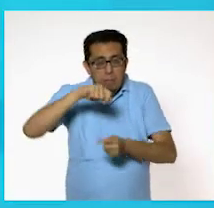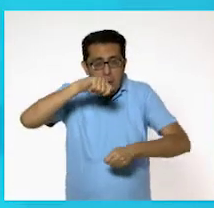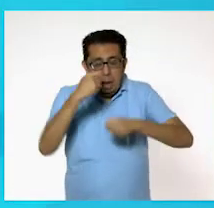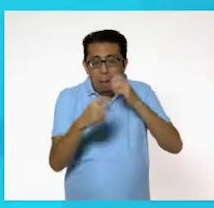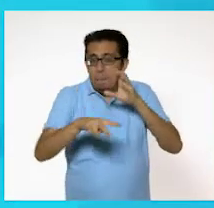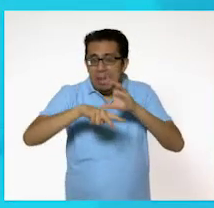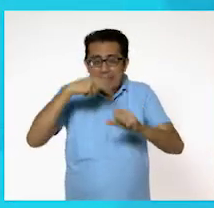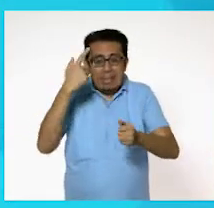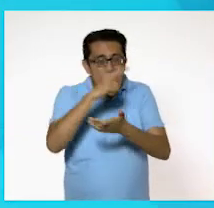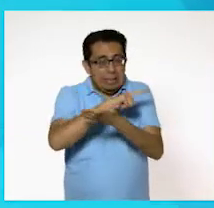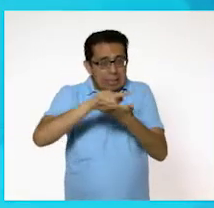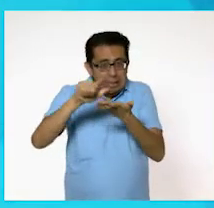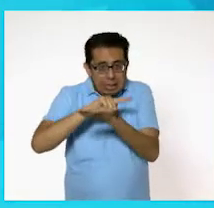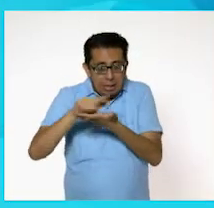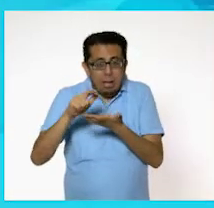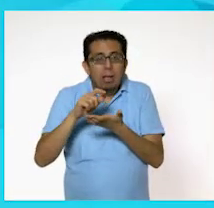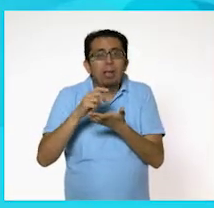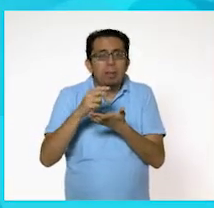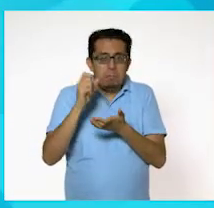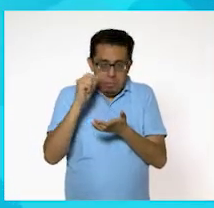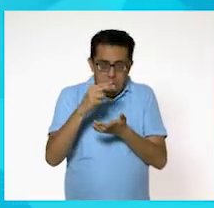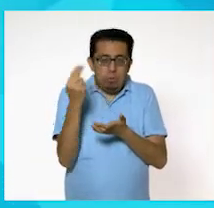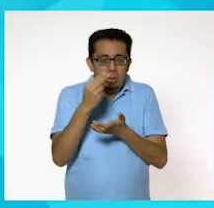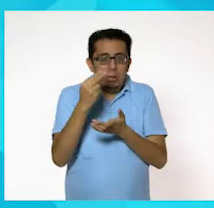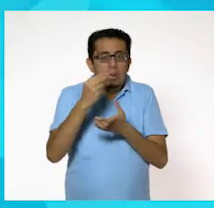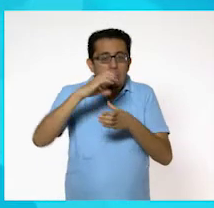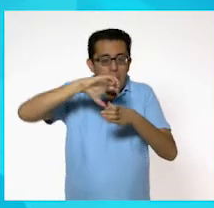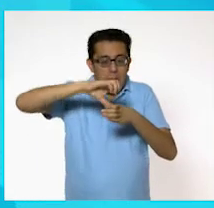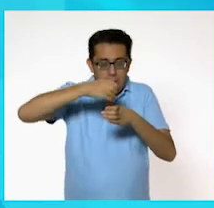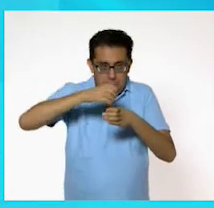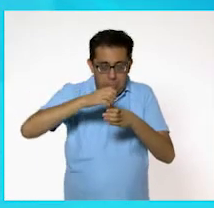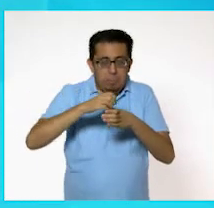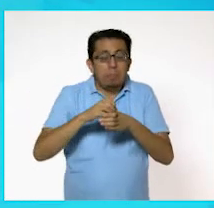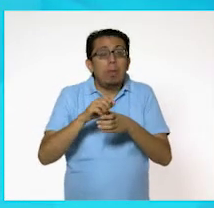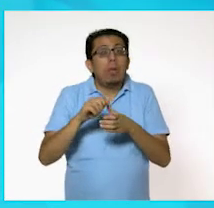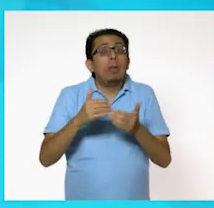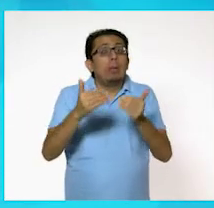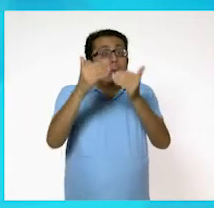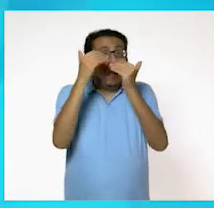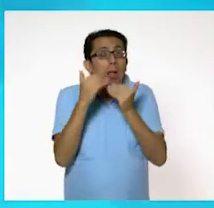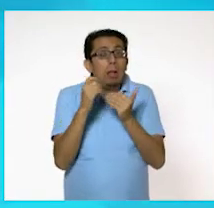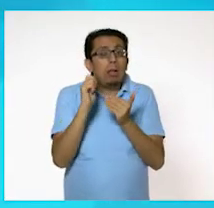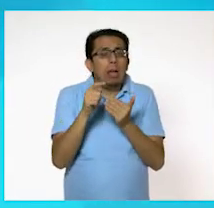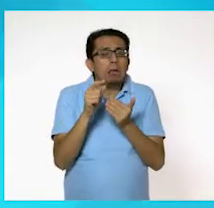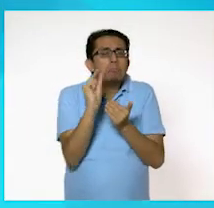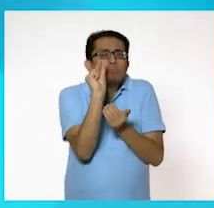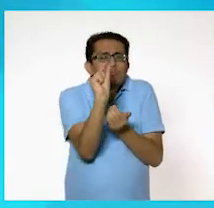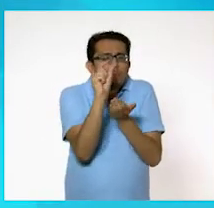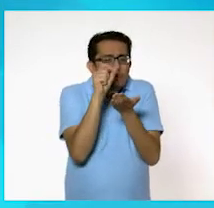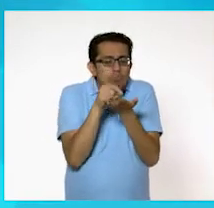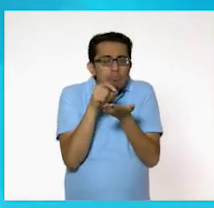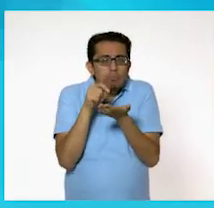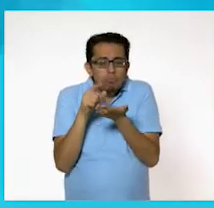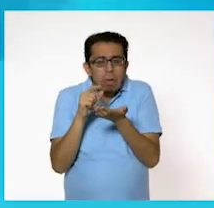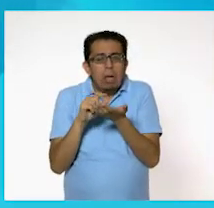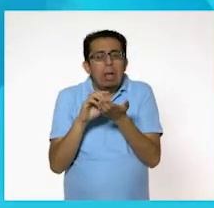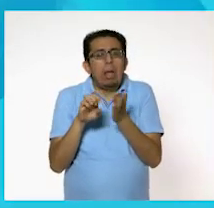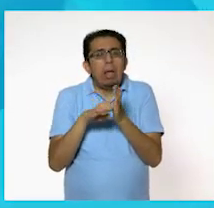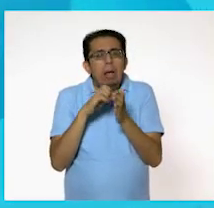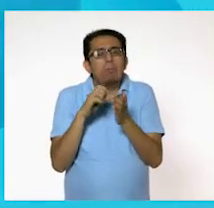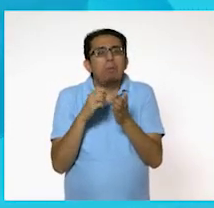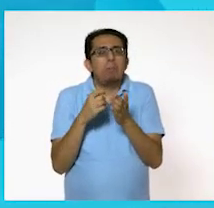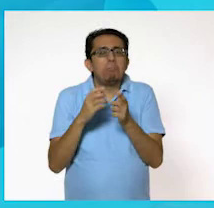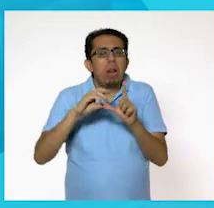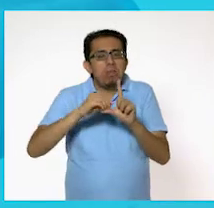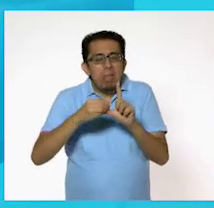y limpias con su tapa. Después viene otro que es semillas pequeñas como lentejas y